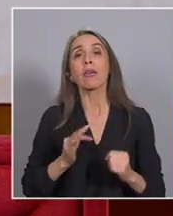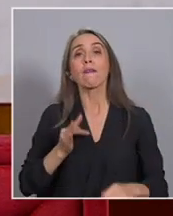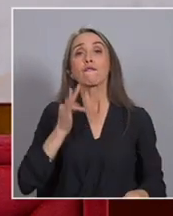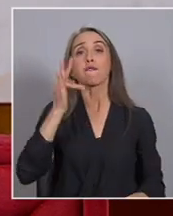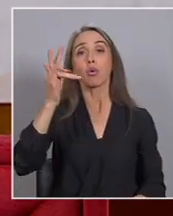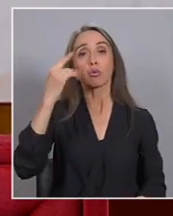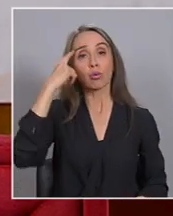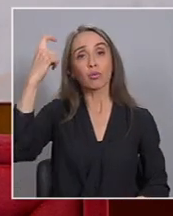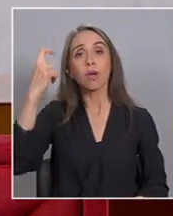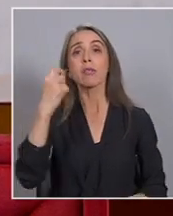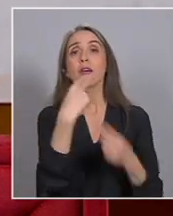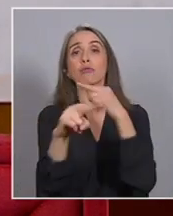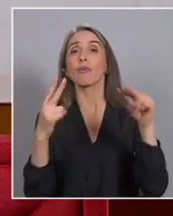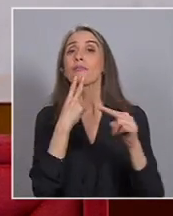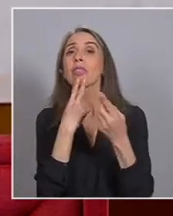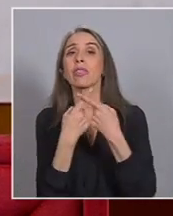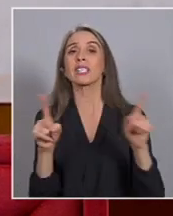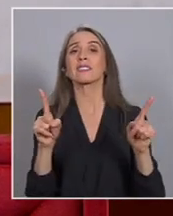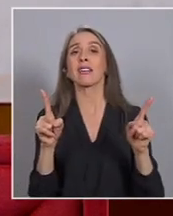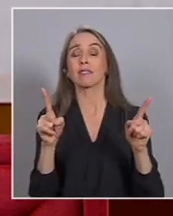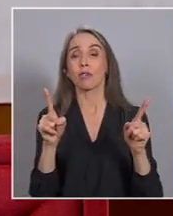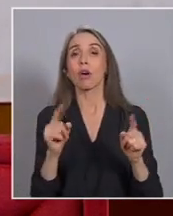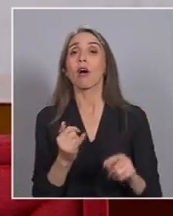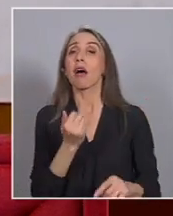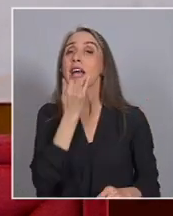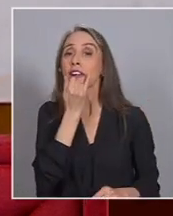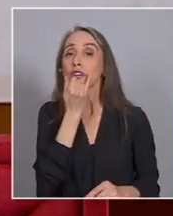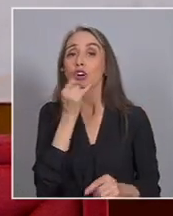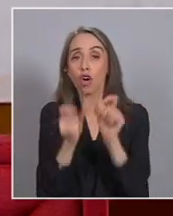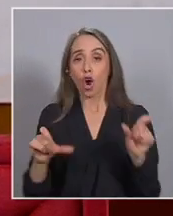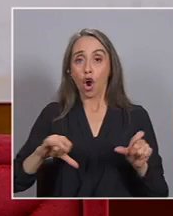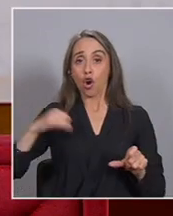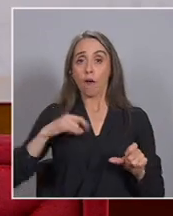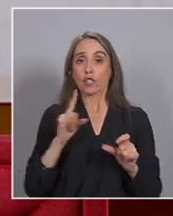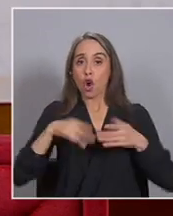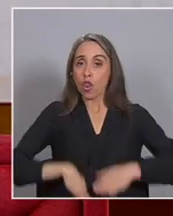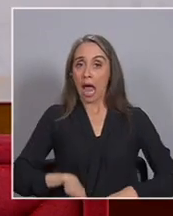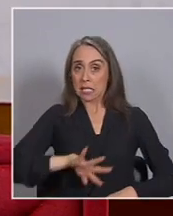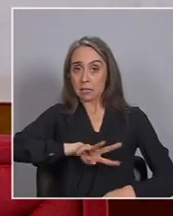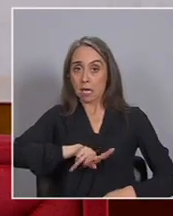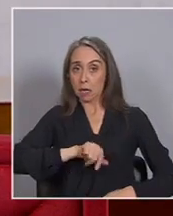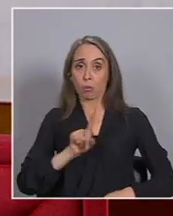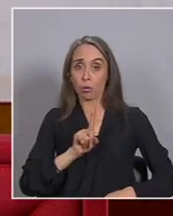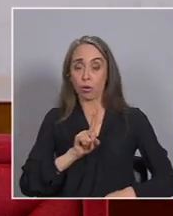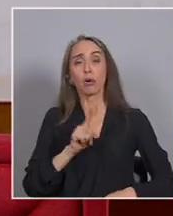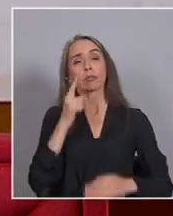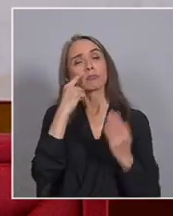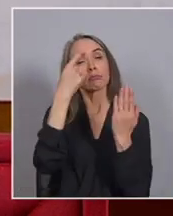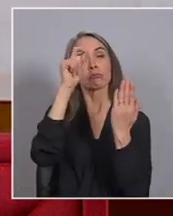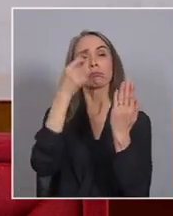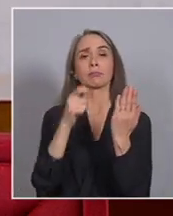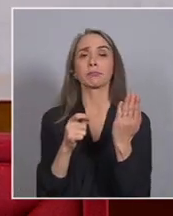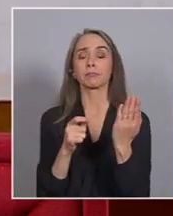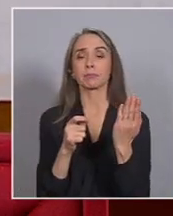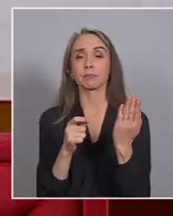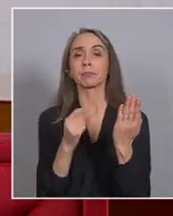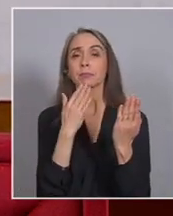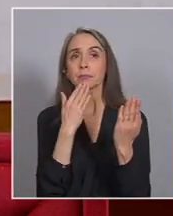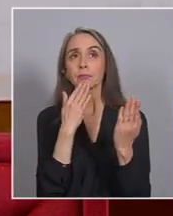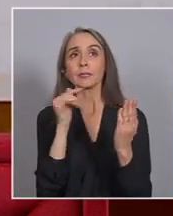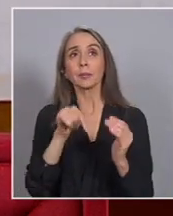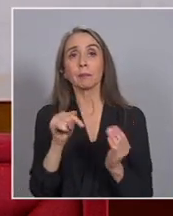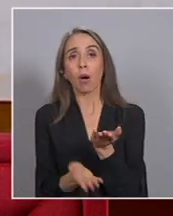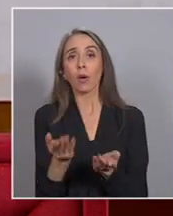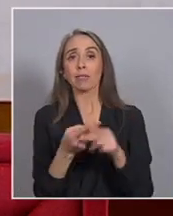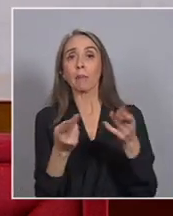vidas. Un error, los jóvenes no nacen delincuentes. Estaba revisando también para esta